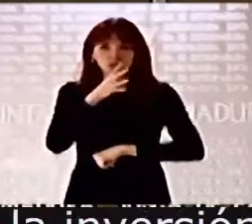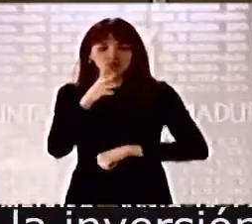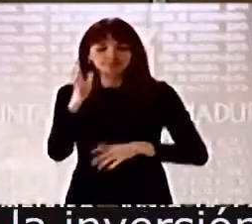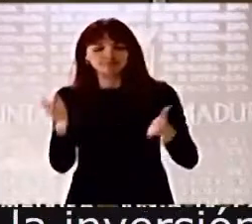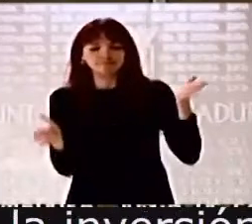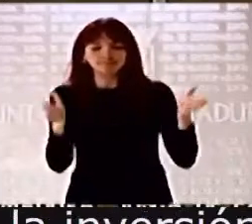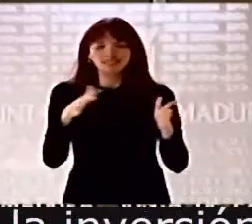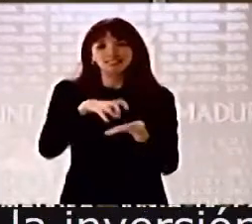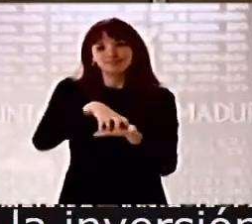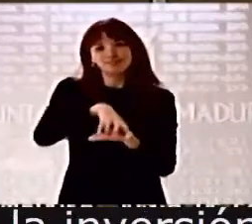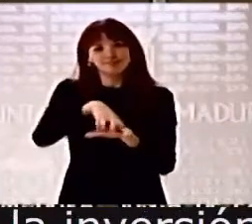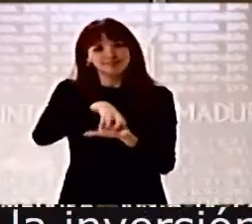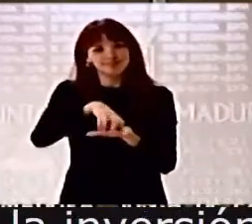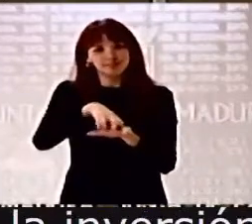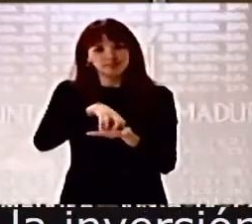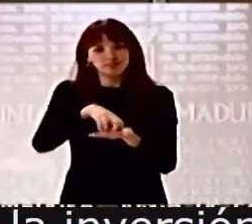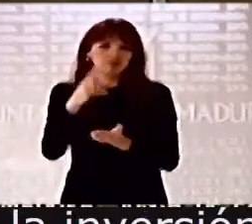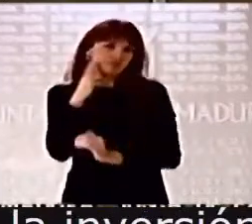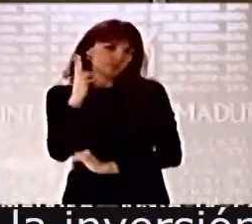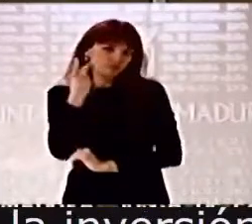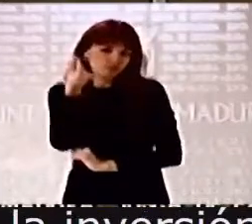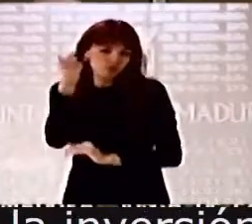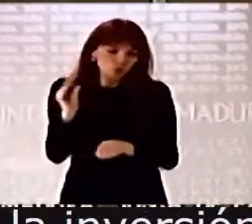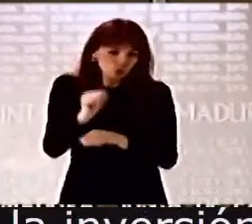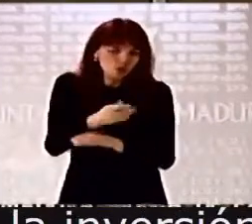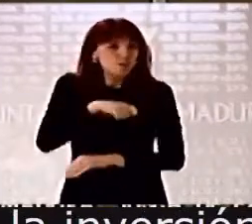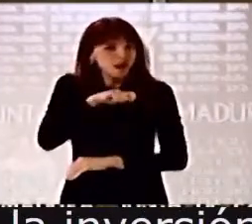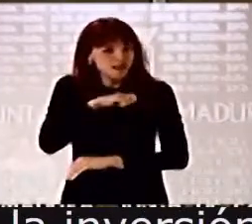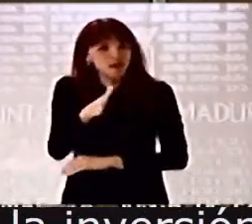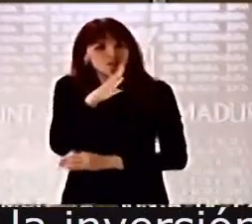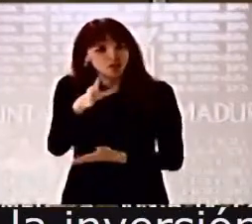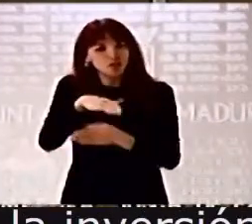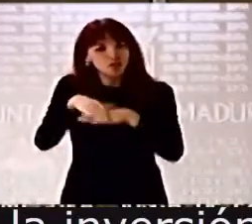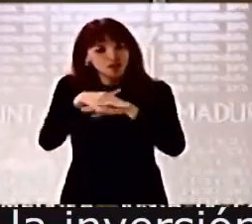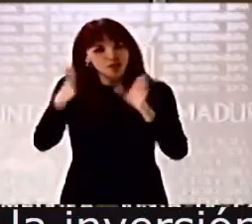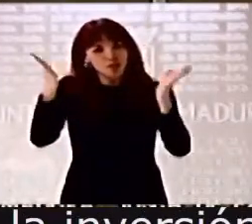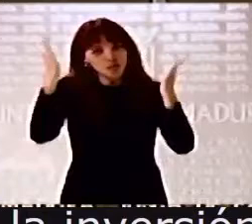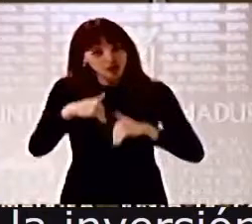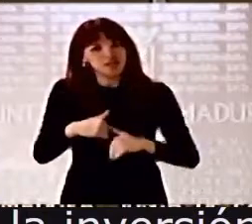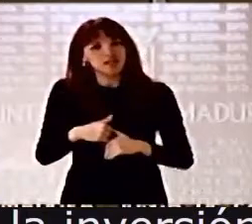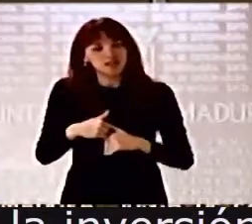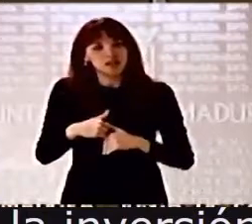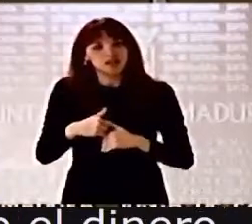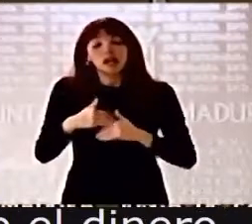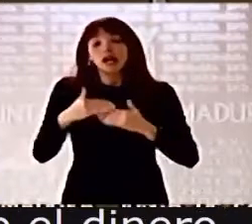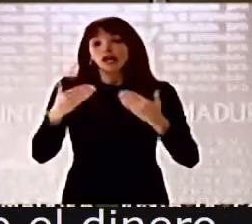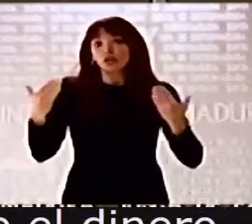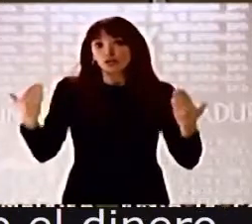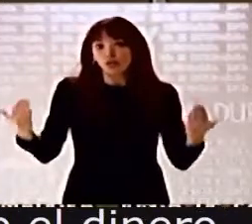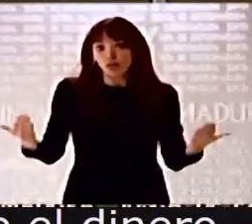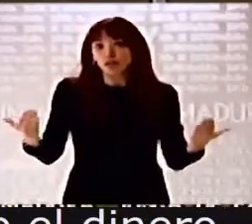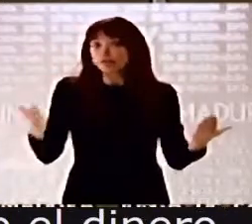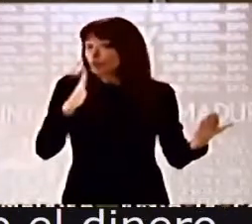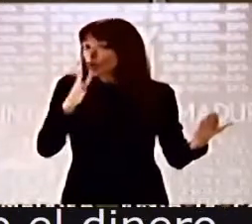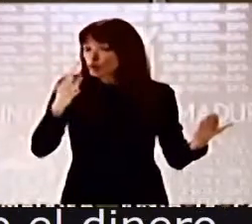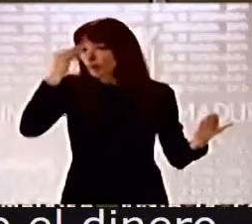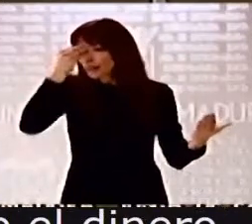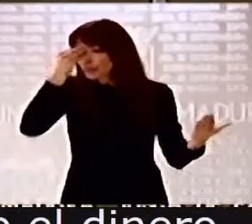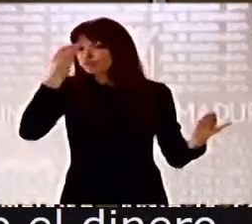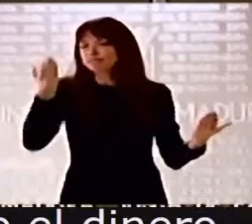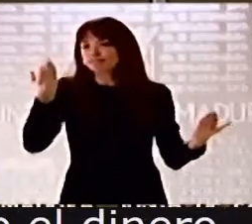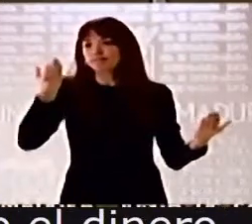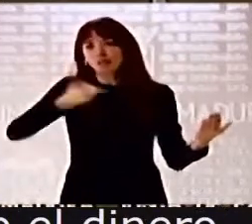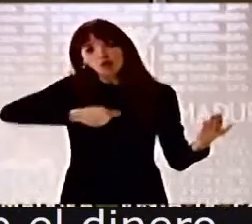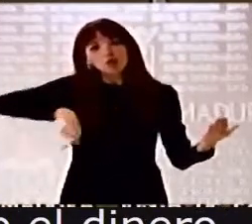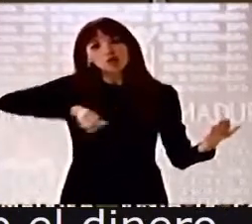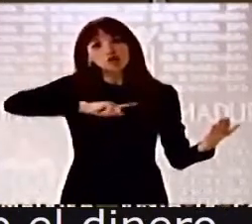incertidumbre. Y el dinero es cobarde, porque el dinero tiene dueño. Y entonces, por eso creo yo que además a nosotros